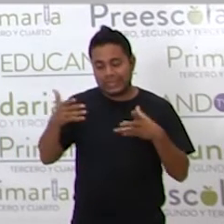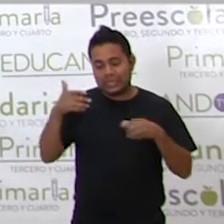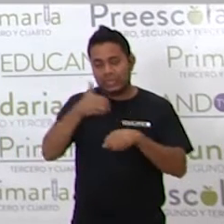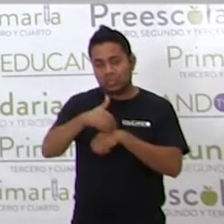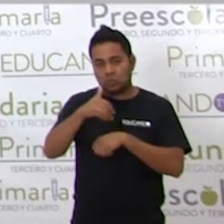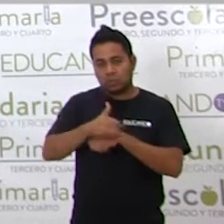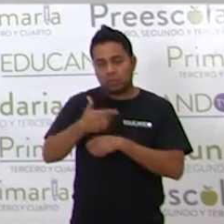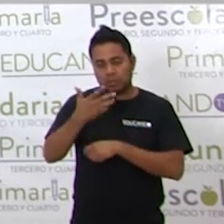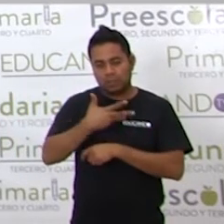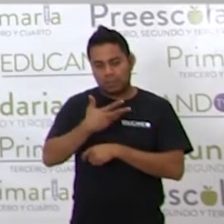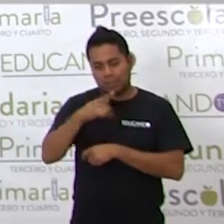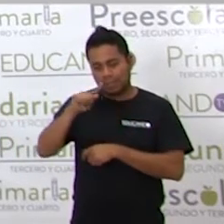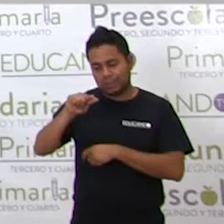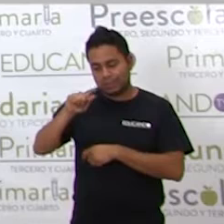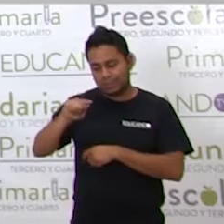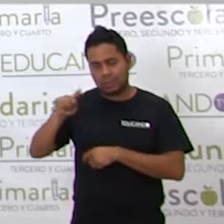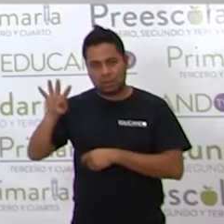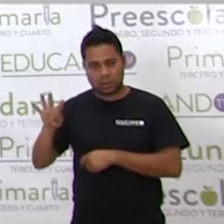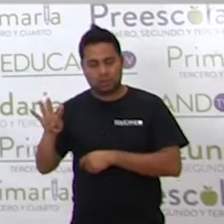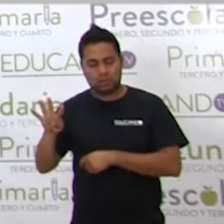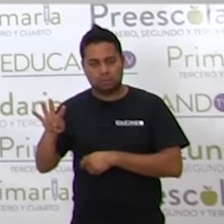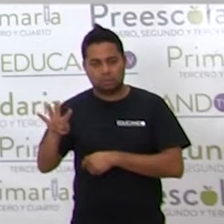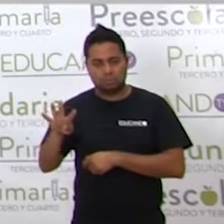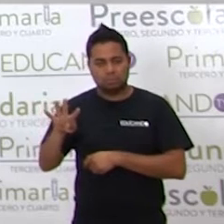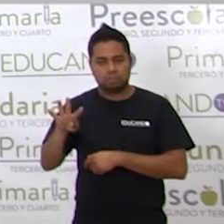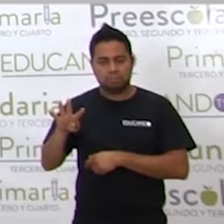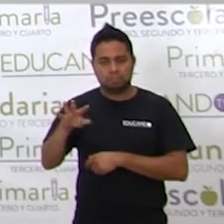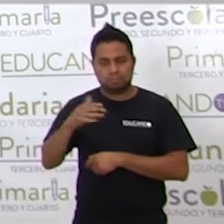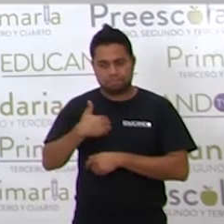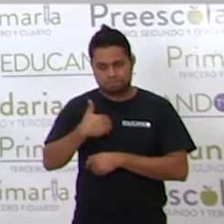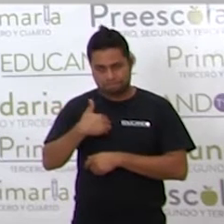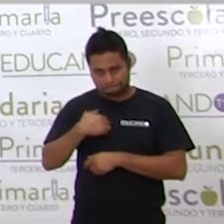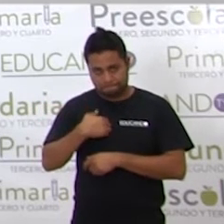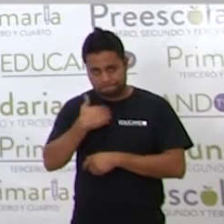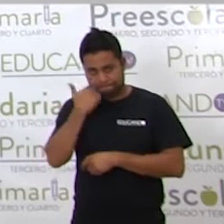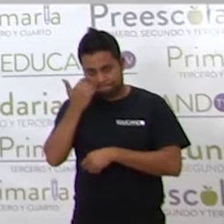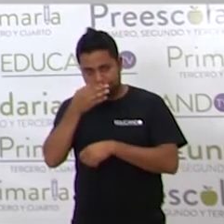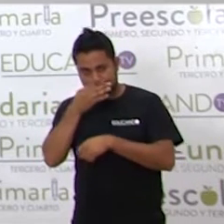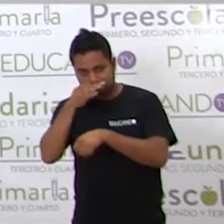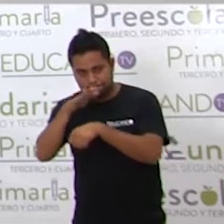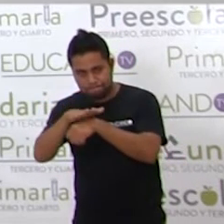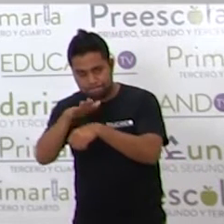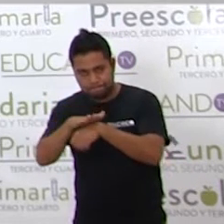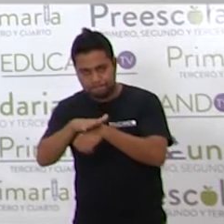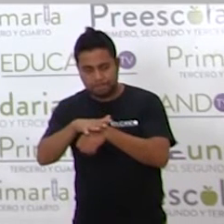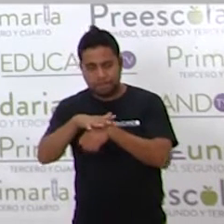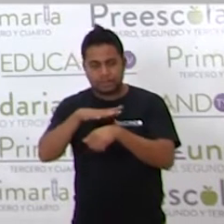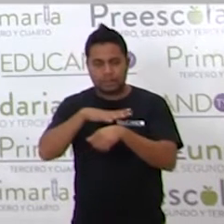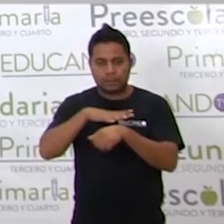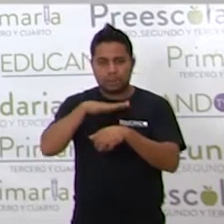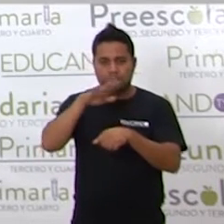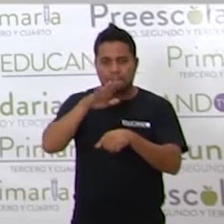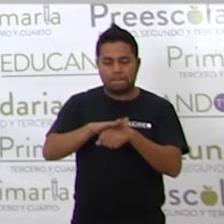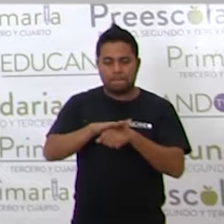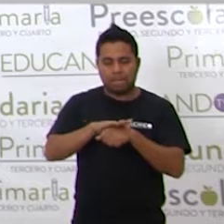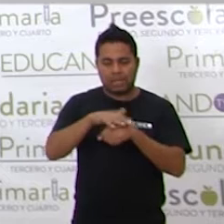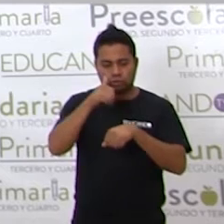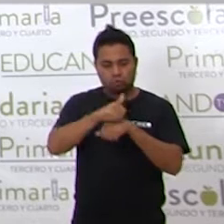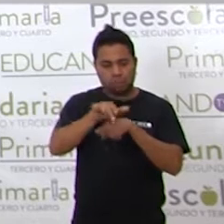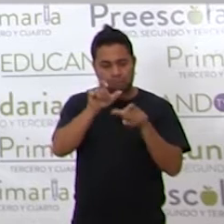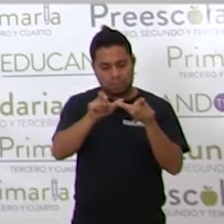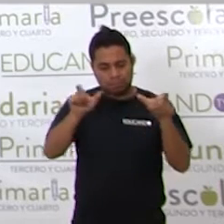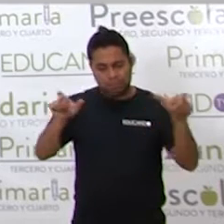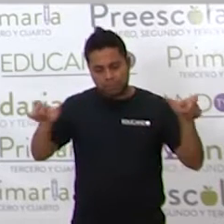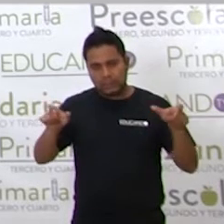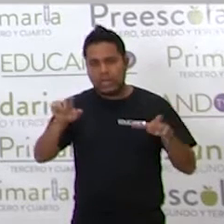es 74. Quiero precisarte que si tenemos más cantidades, va a ser un poco más